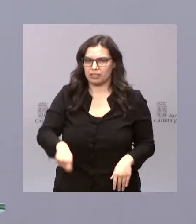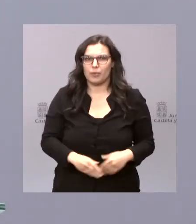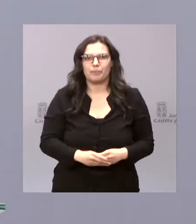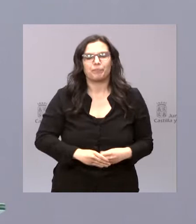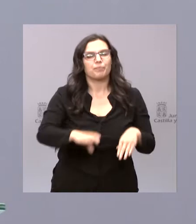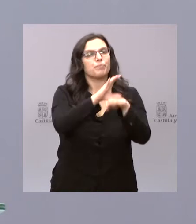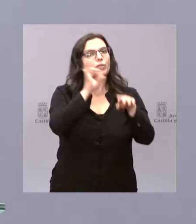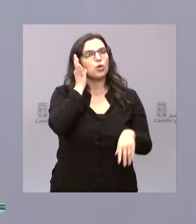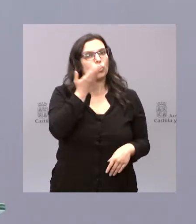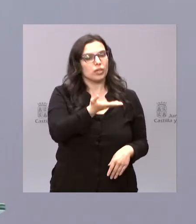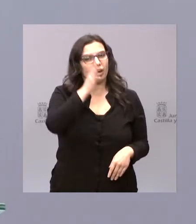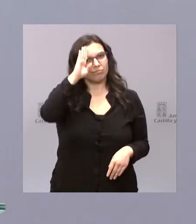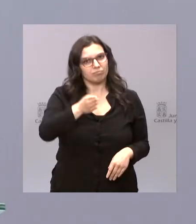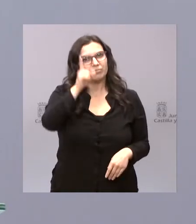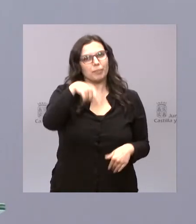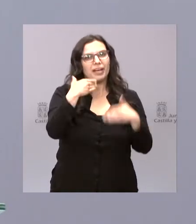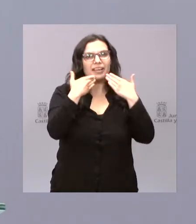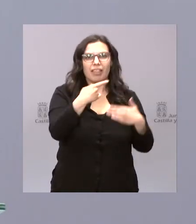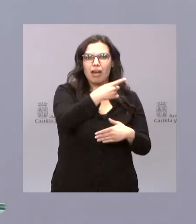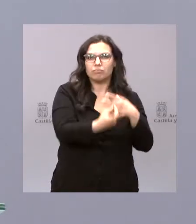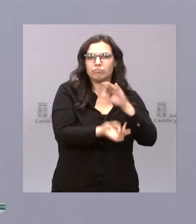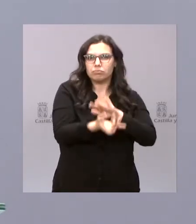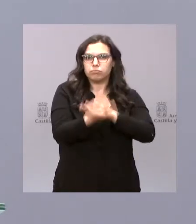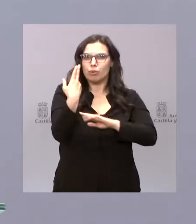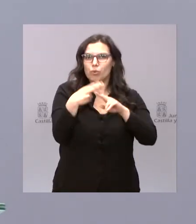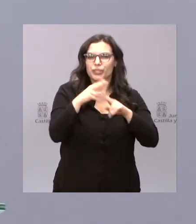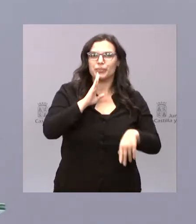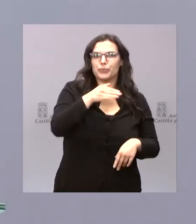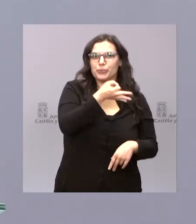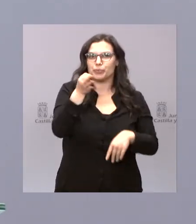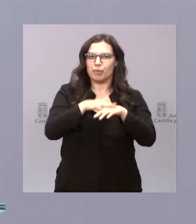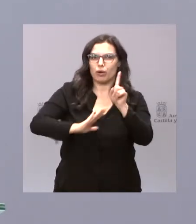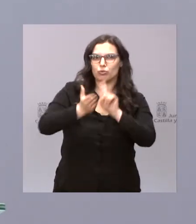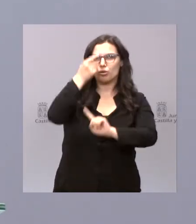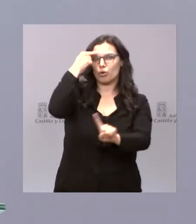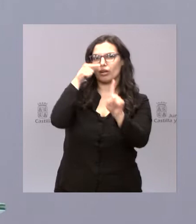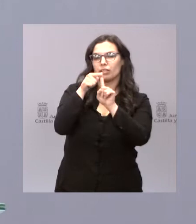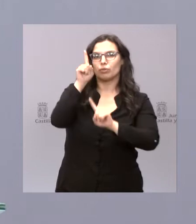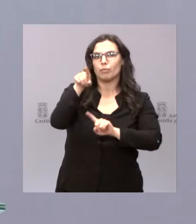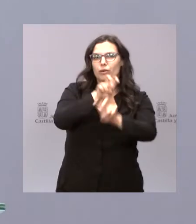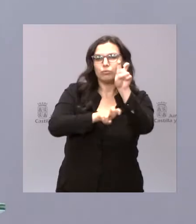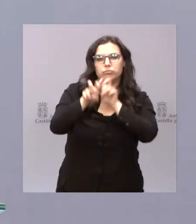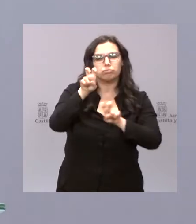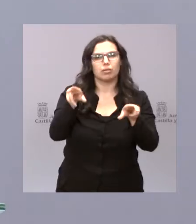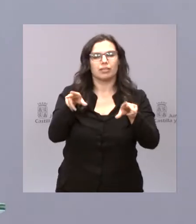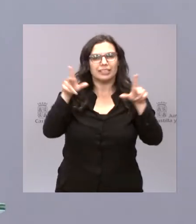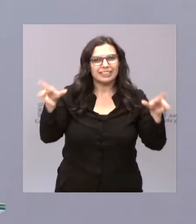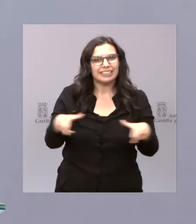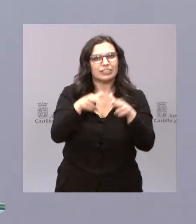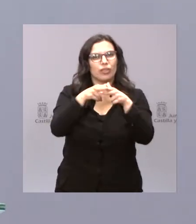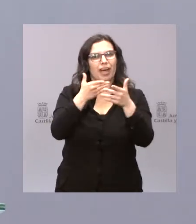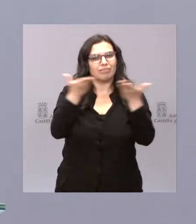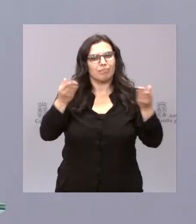Consejera, saludarte y agradecerte también tus políticas acertadas en la consecución de los objetivos y en la búsqueda de una sociedad mejor y más